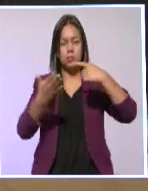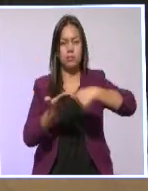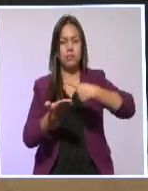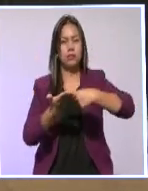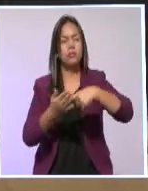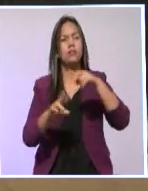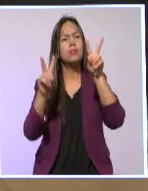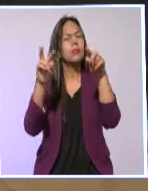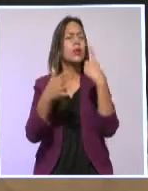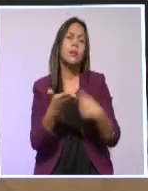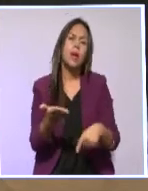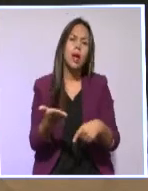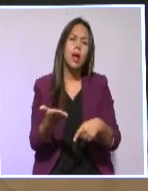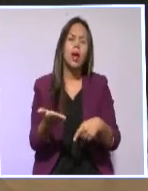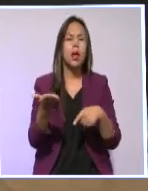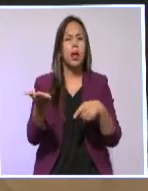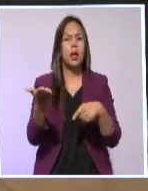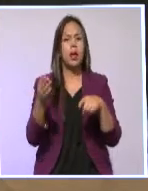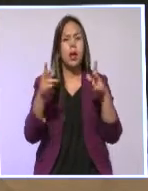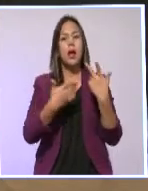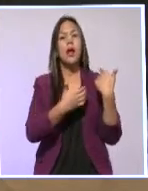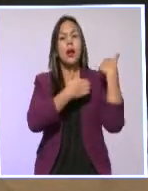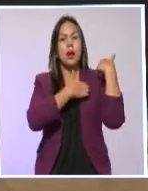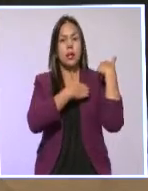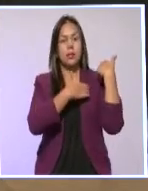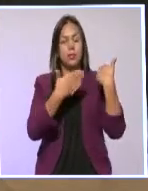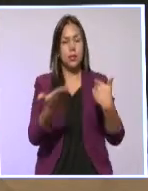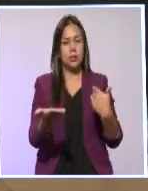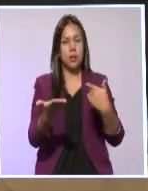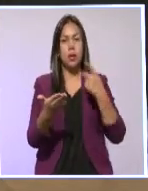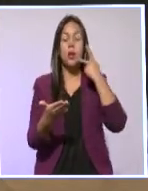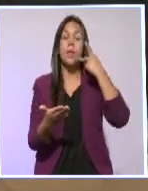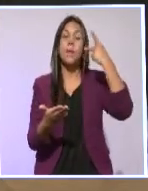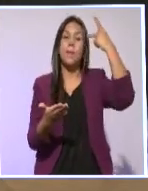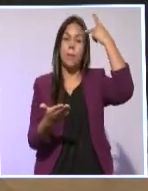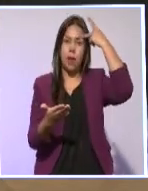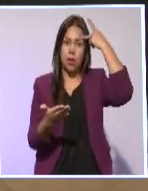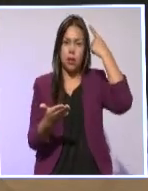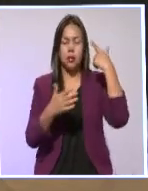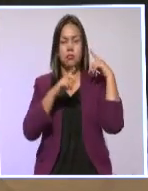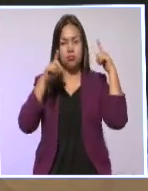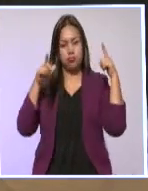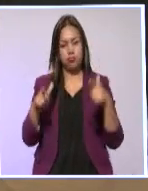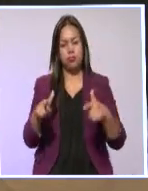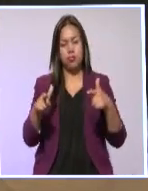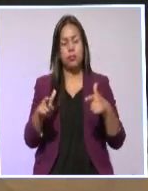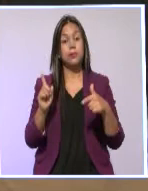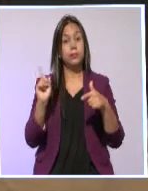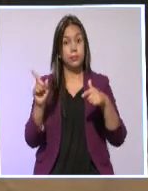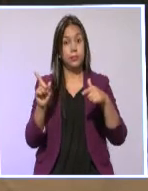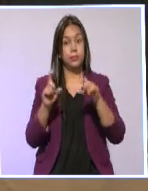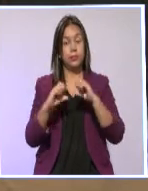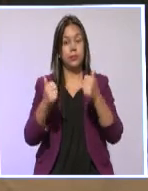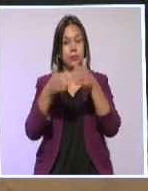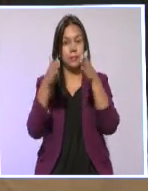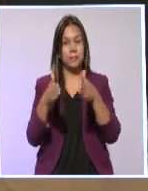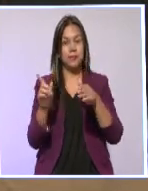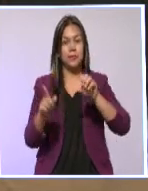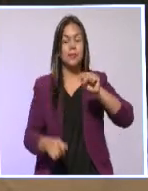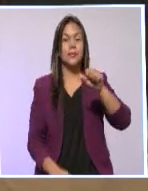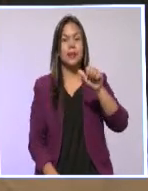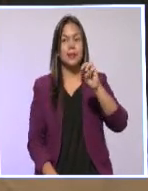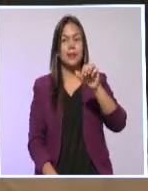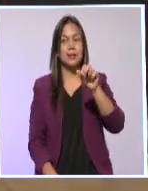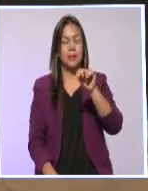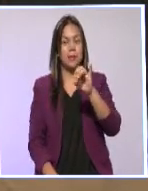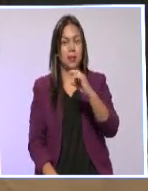día sobre la responsabilidad parental. El asambleísta Franklin Samaniego, vicepresidente de la Comisión de Justicia y